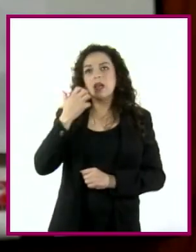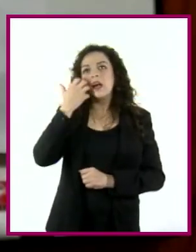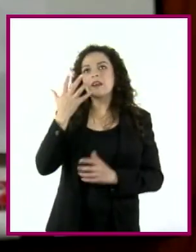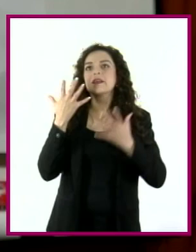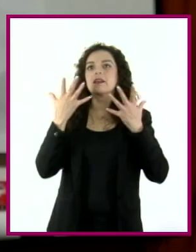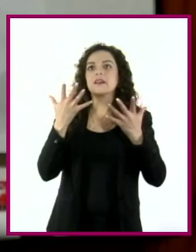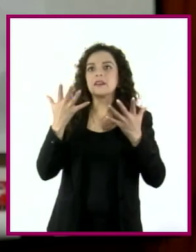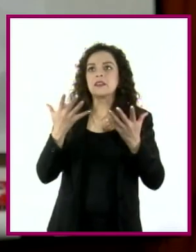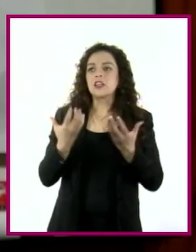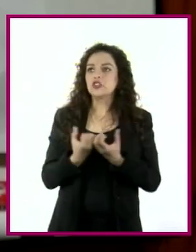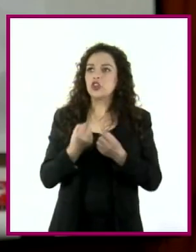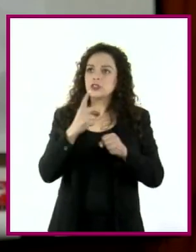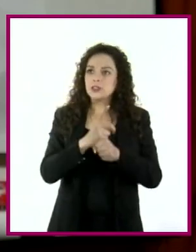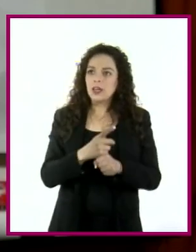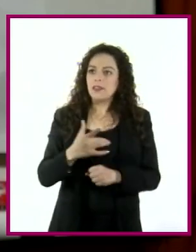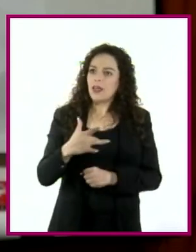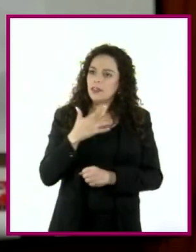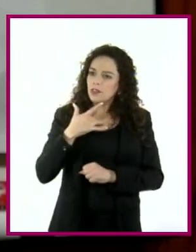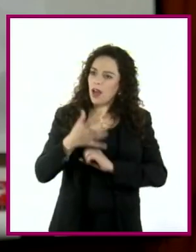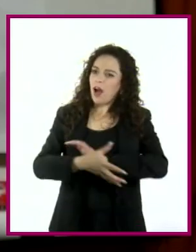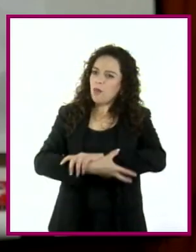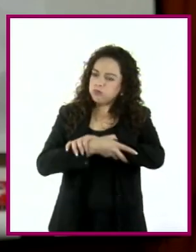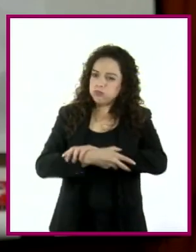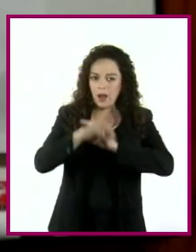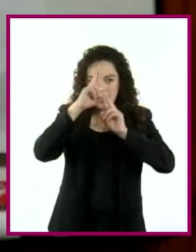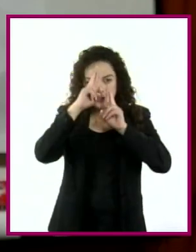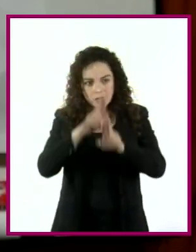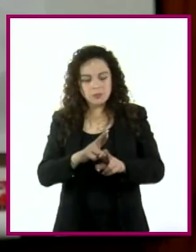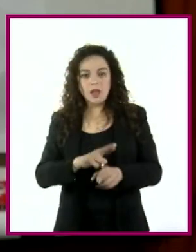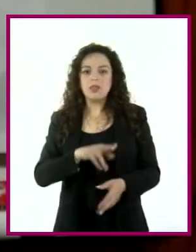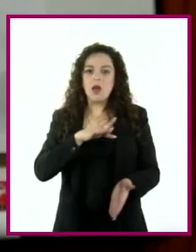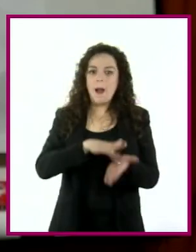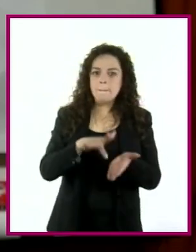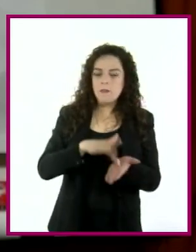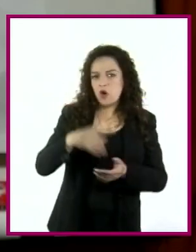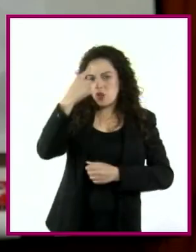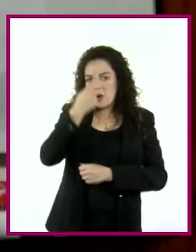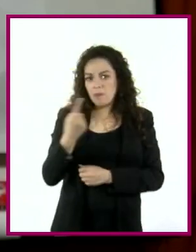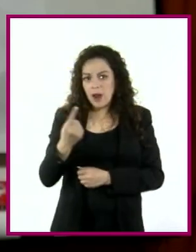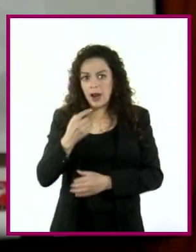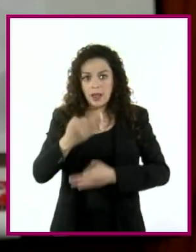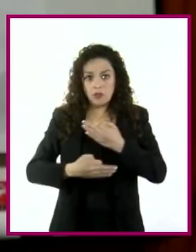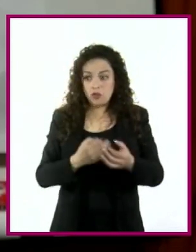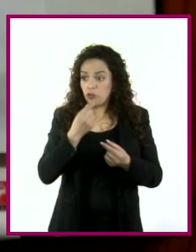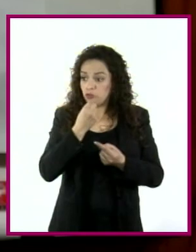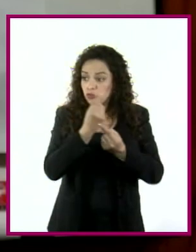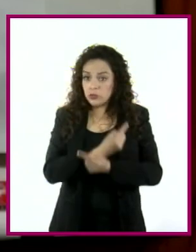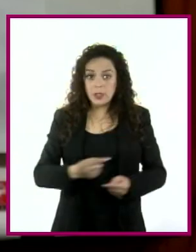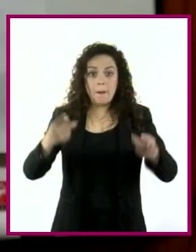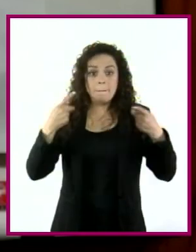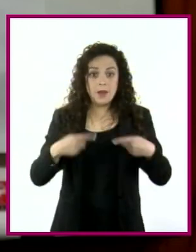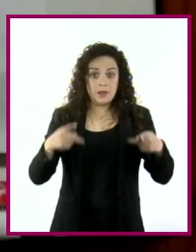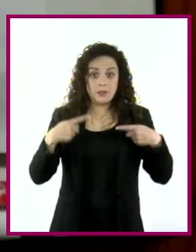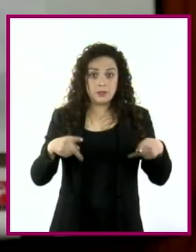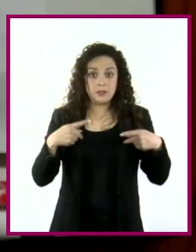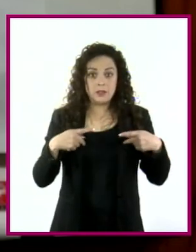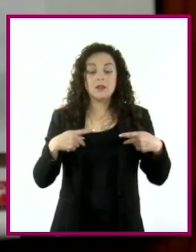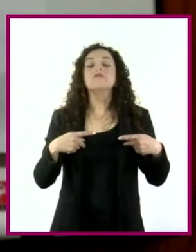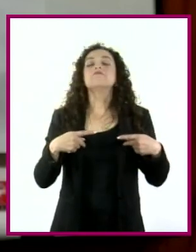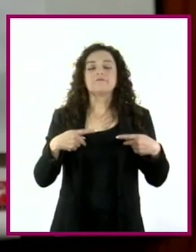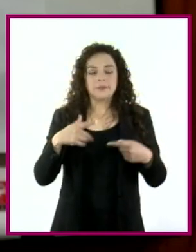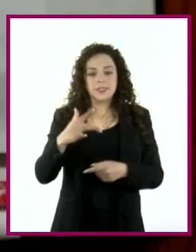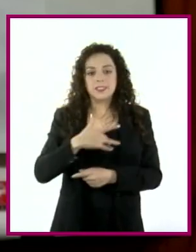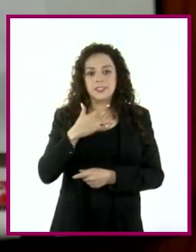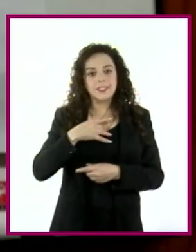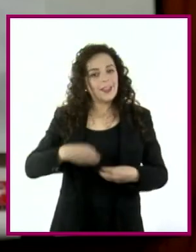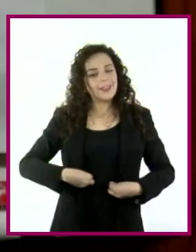su solidaridad, respeto y apoyo para que todos los niños y personas trans llevemos una